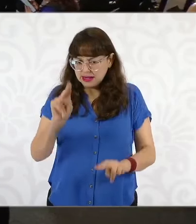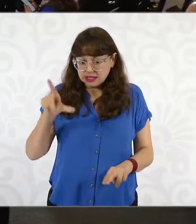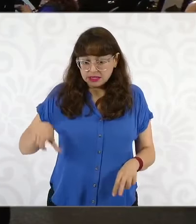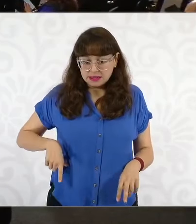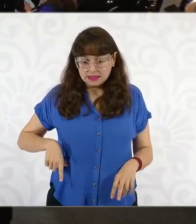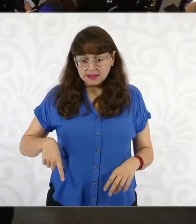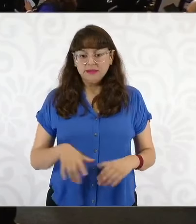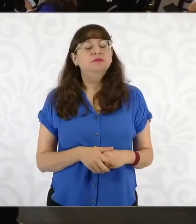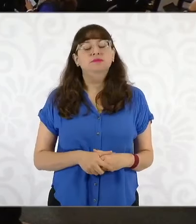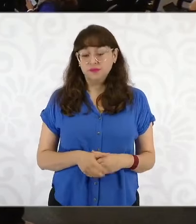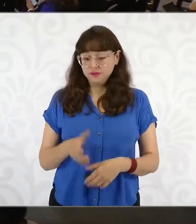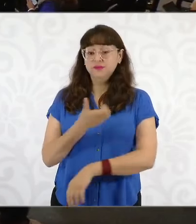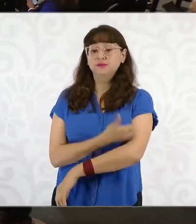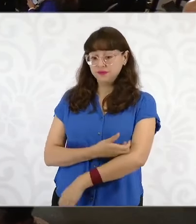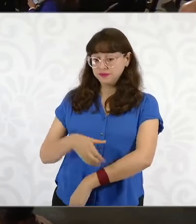Hay coordinación.